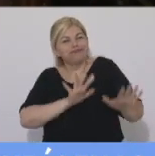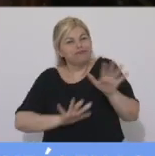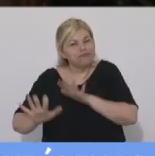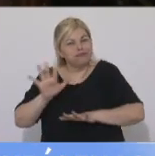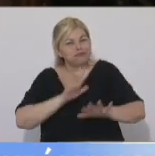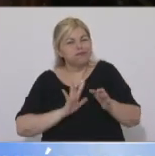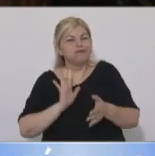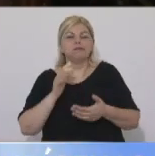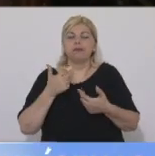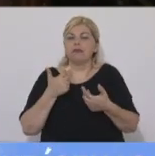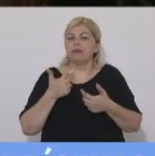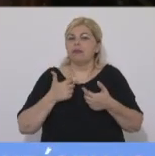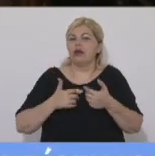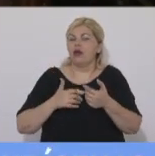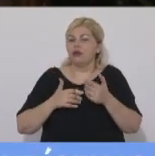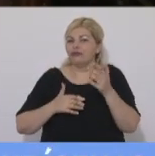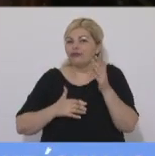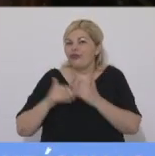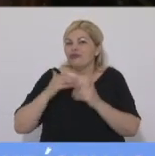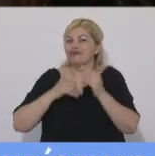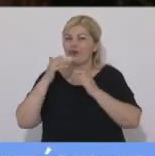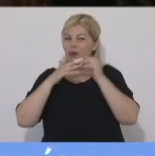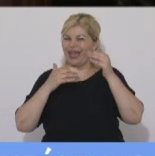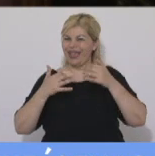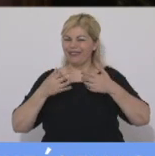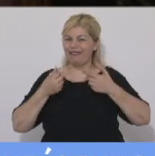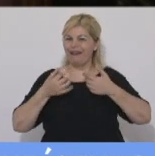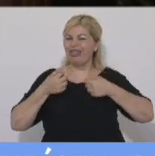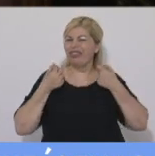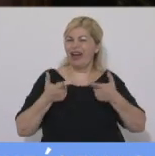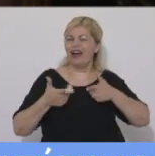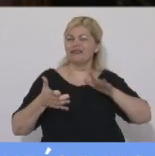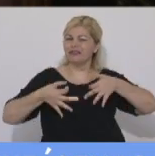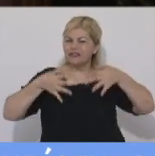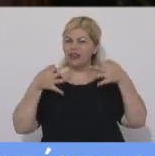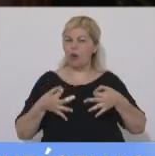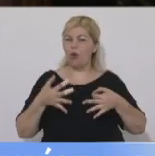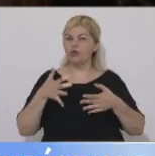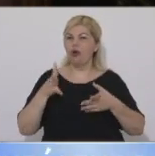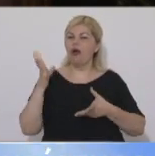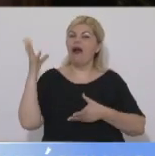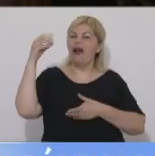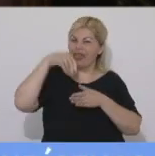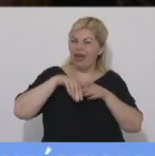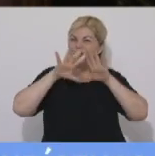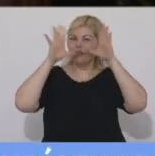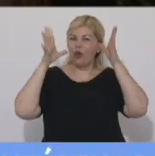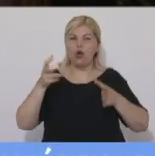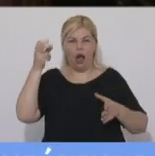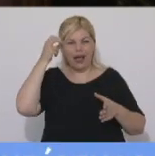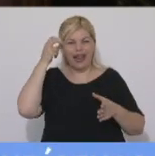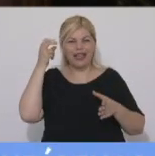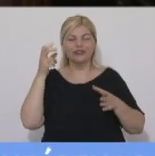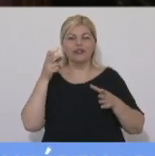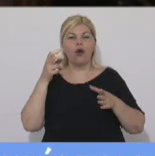garantizar un espacio permanente en el Congreso de la Nación